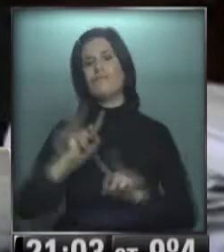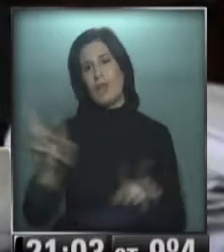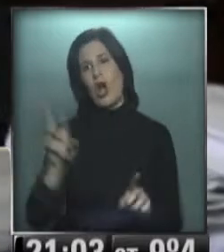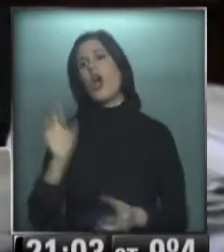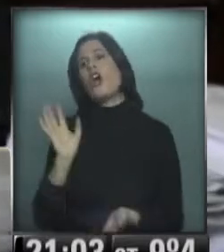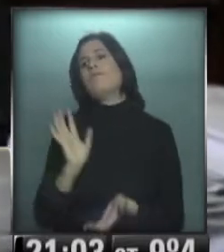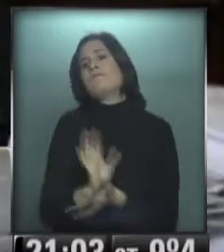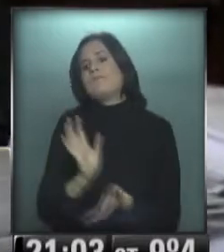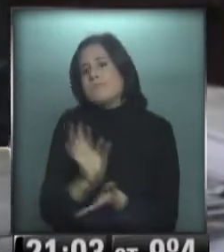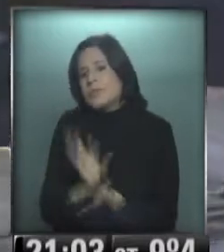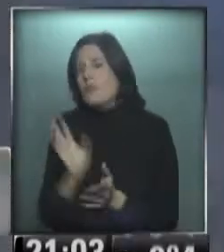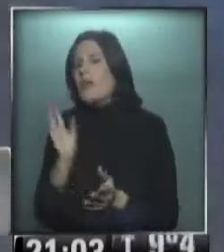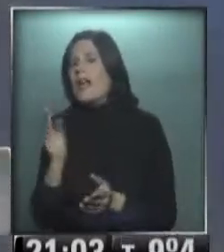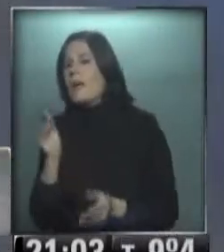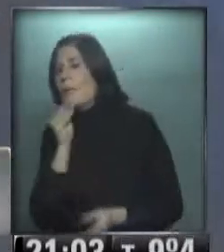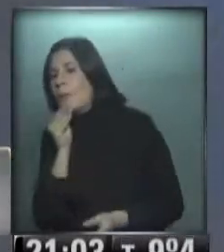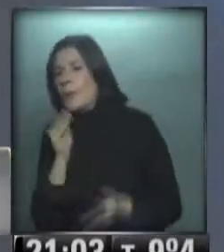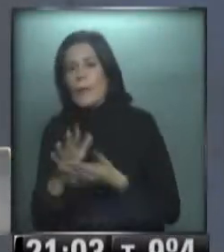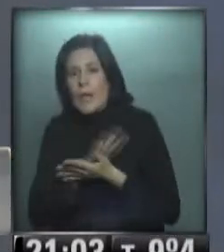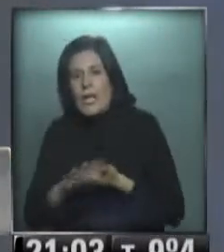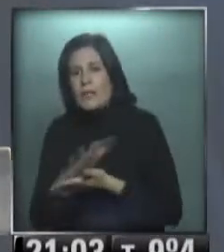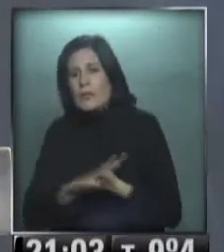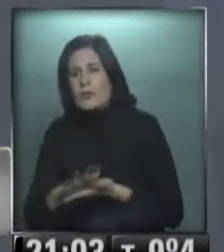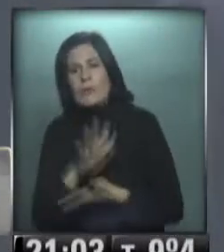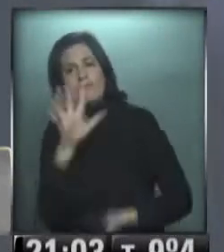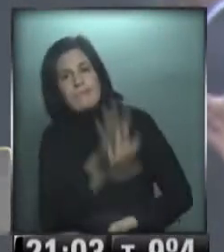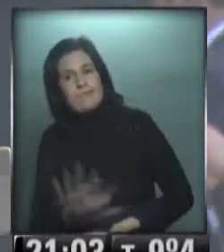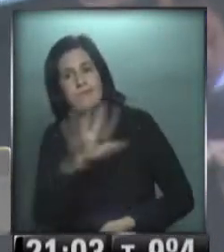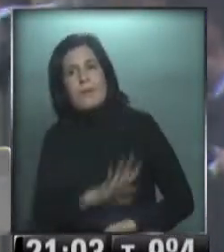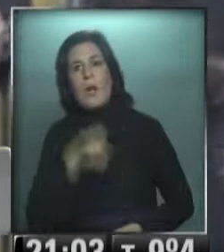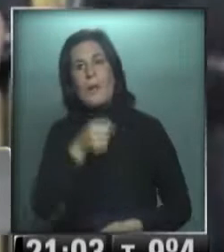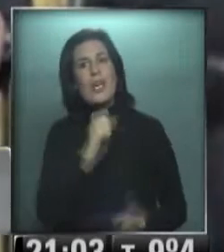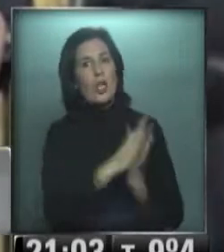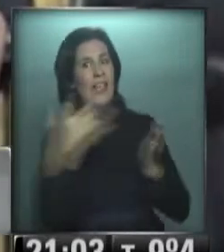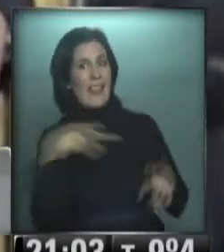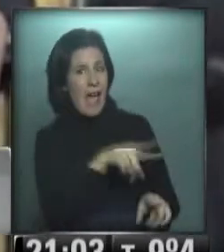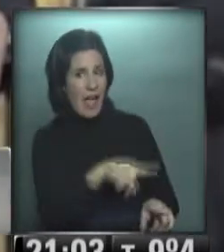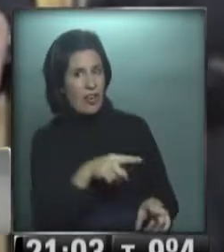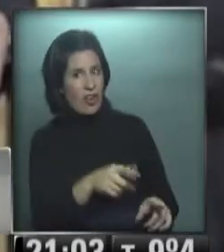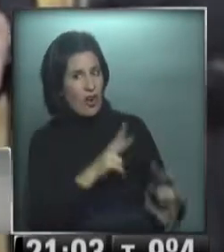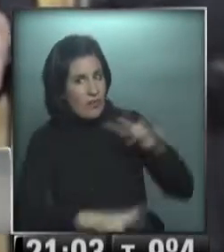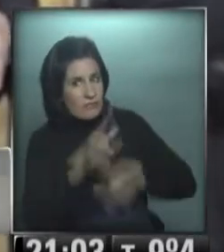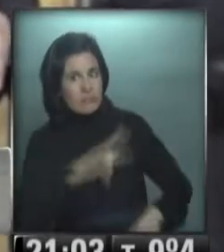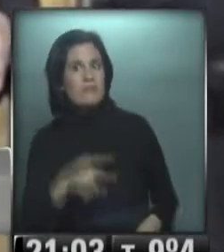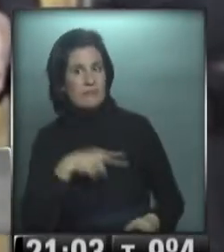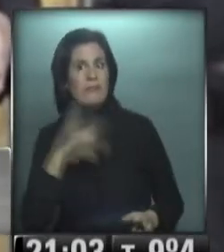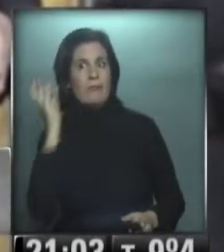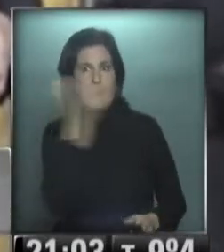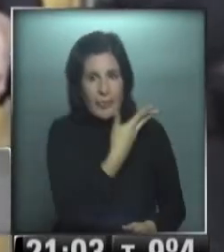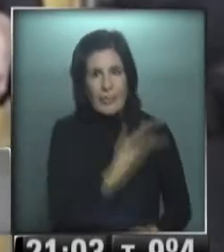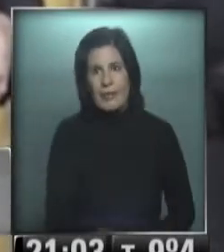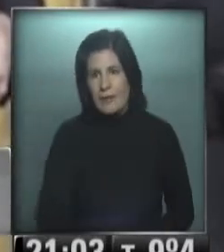calificaron una novela da conjetura basada en ciertos relatos periodísticos los doctores eduardo durañona y diego pirota